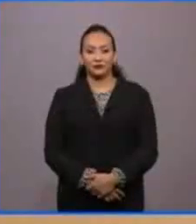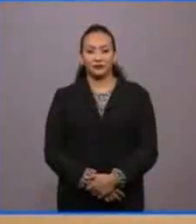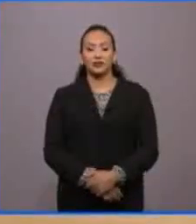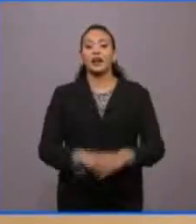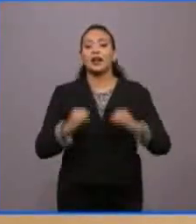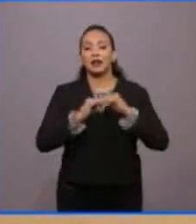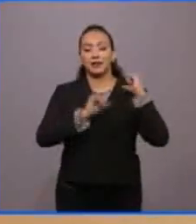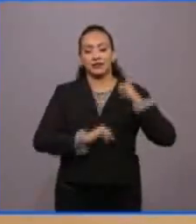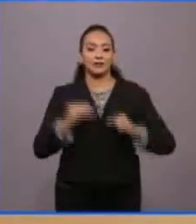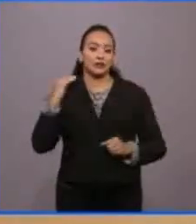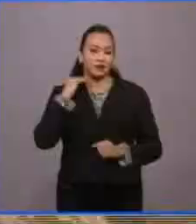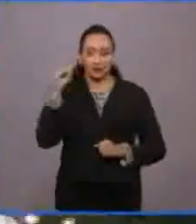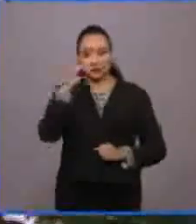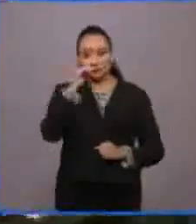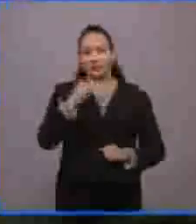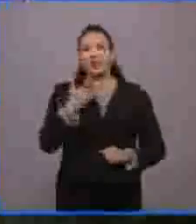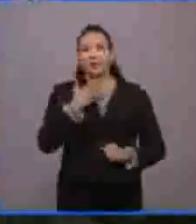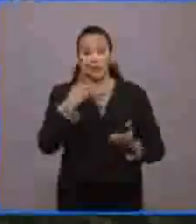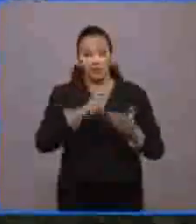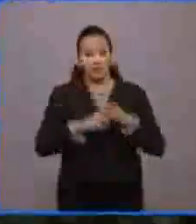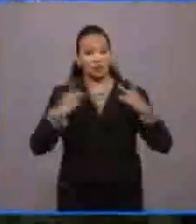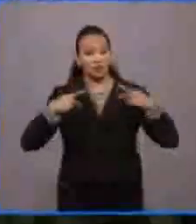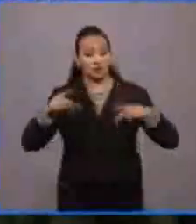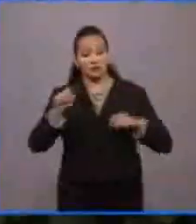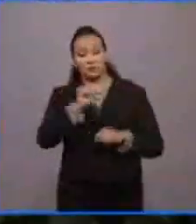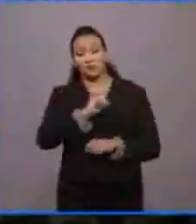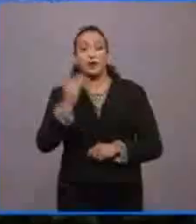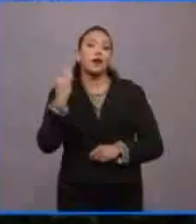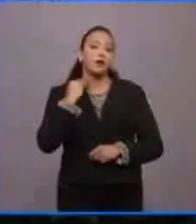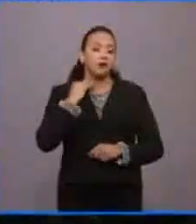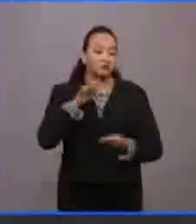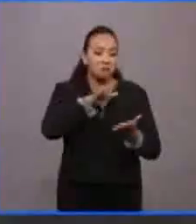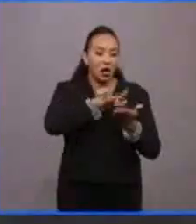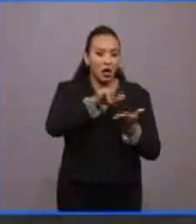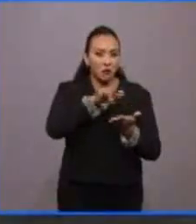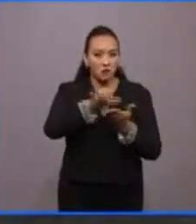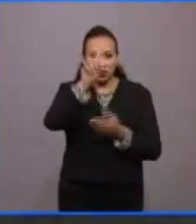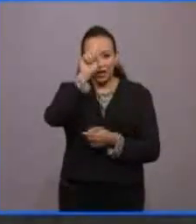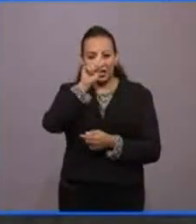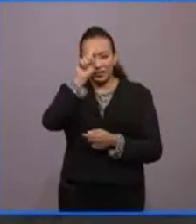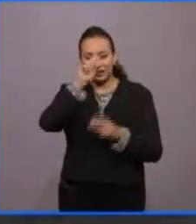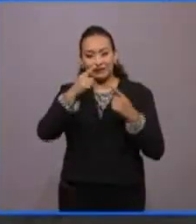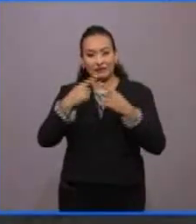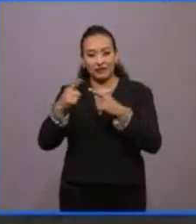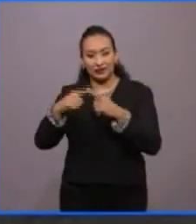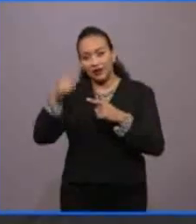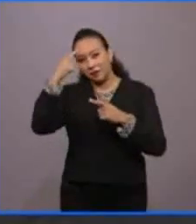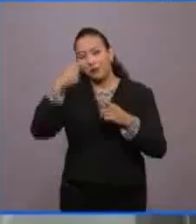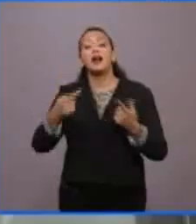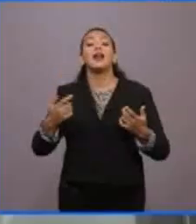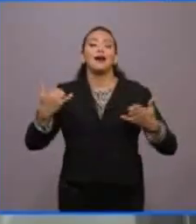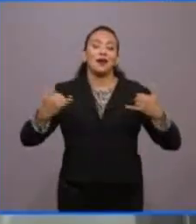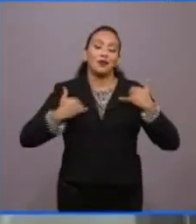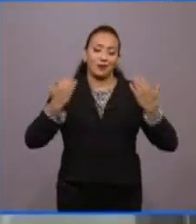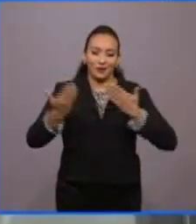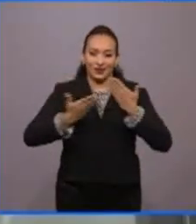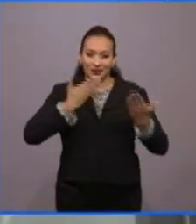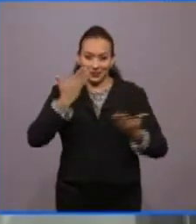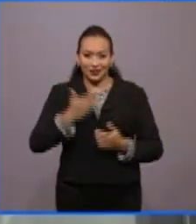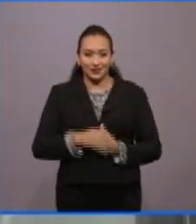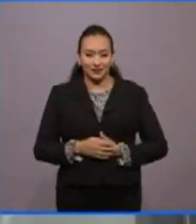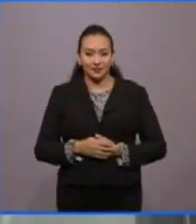La Defensoría Pública Federal cuenta con personal especializado para brindar asesoría y representación gratuita a jóvenes